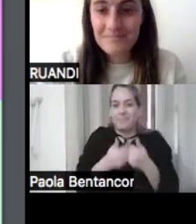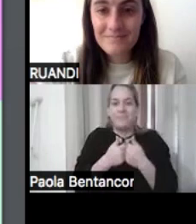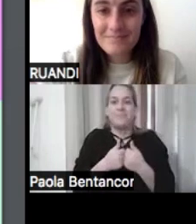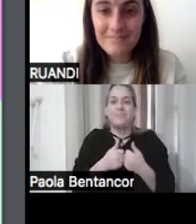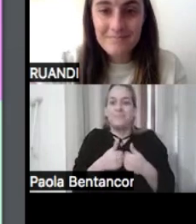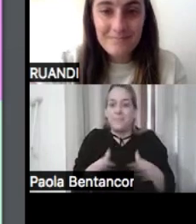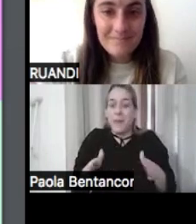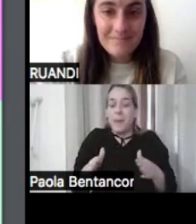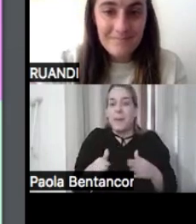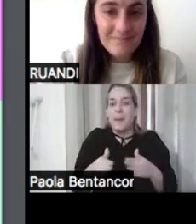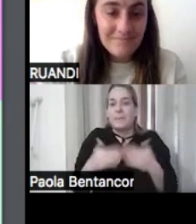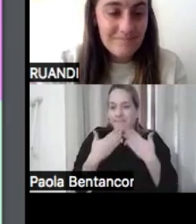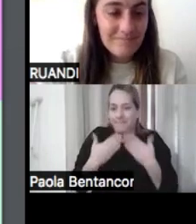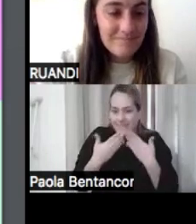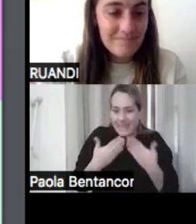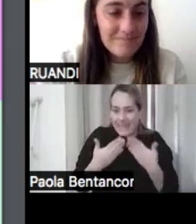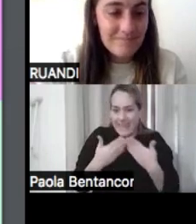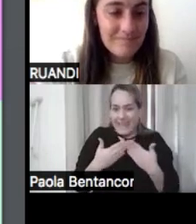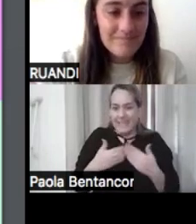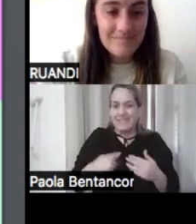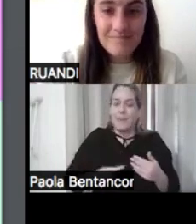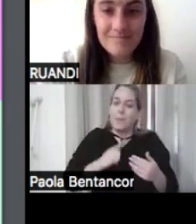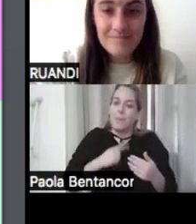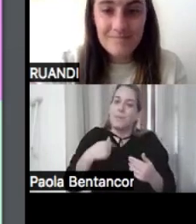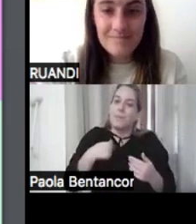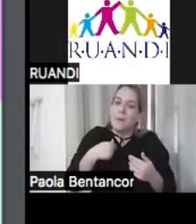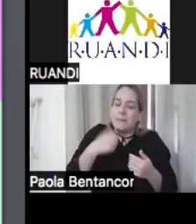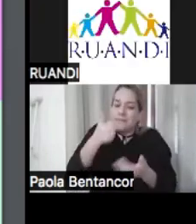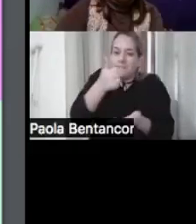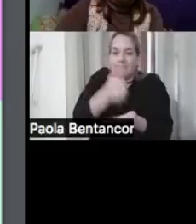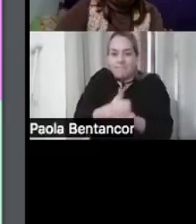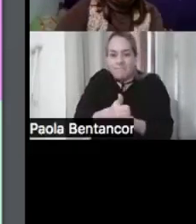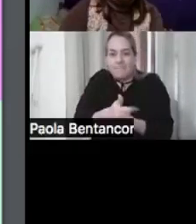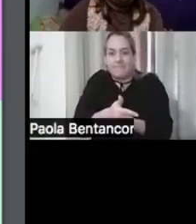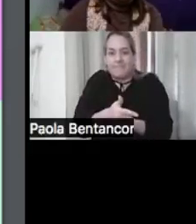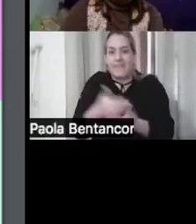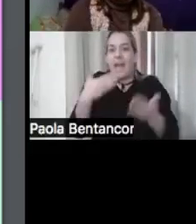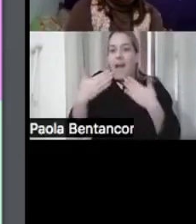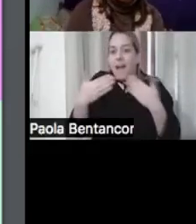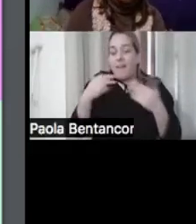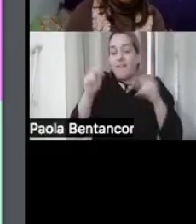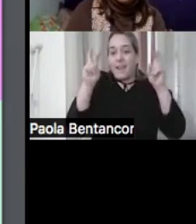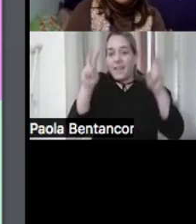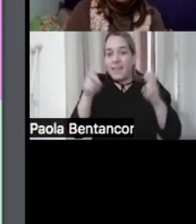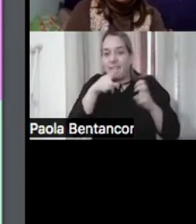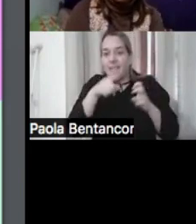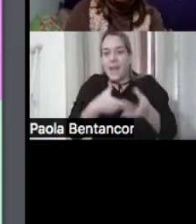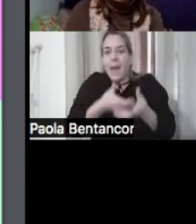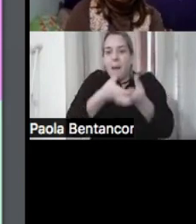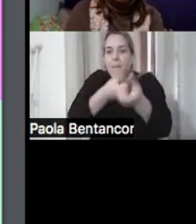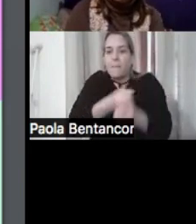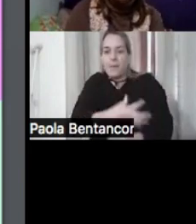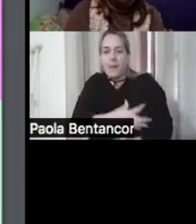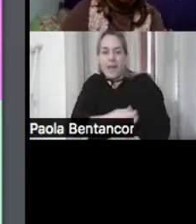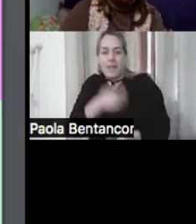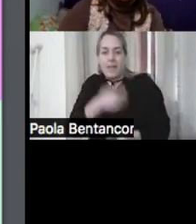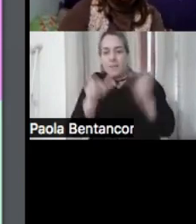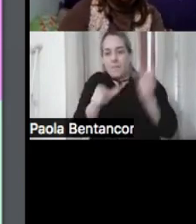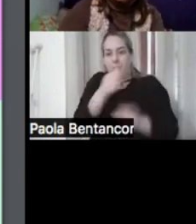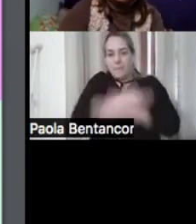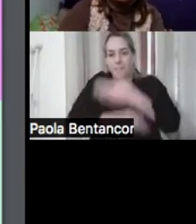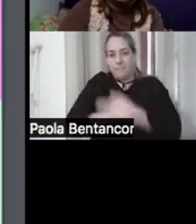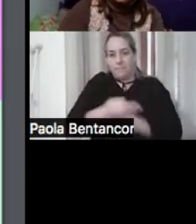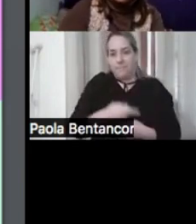Muchas gracias. Bueno, es un honor para mí estar acá y es un placer venir a hablar justamente sobre los apoyos a la lactancia en personas con